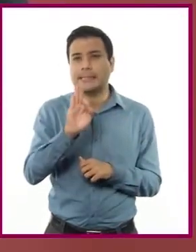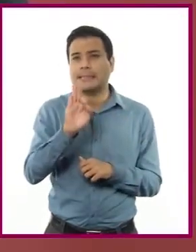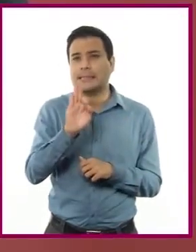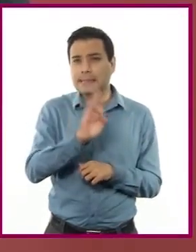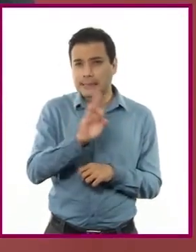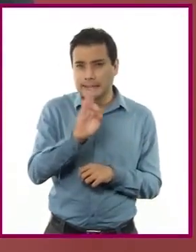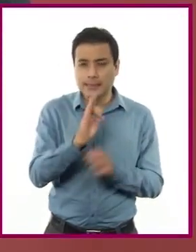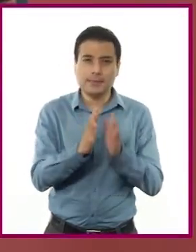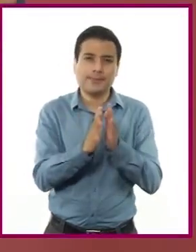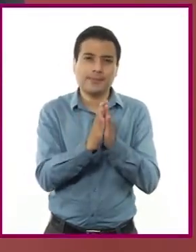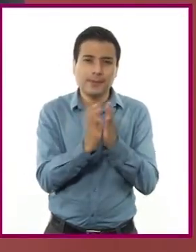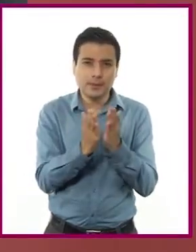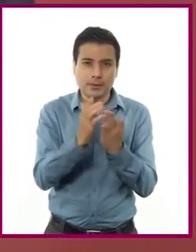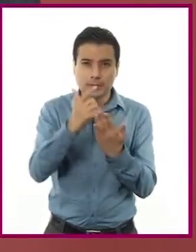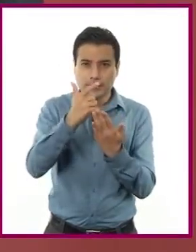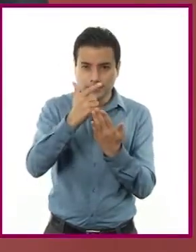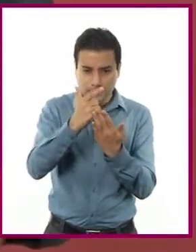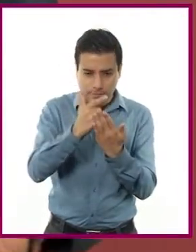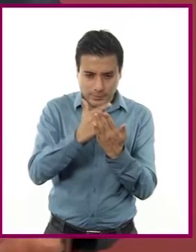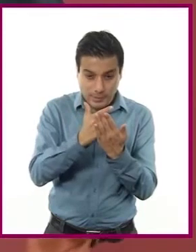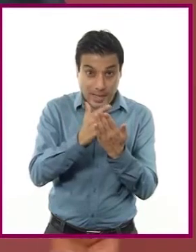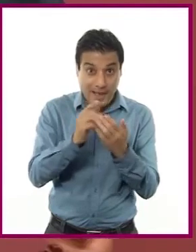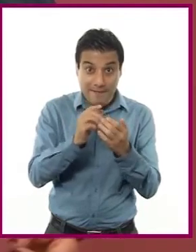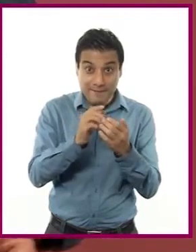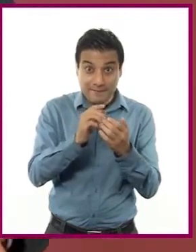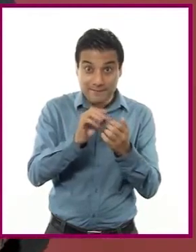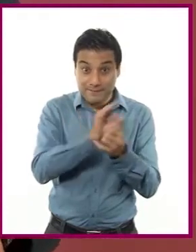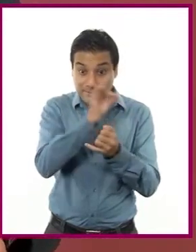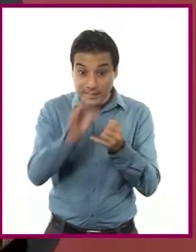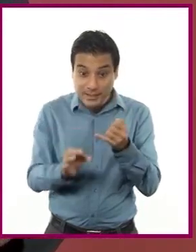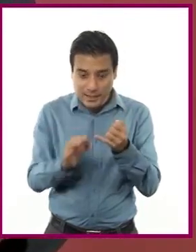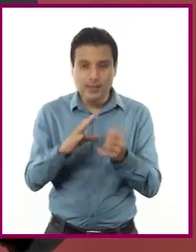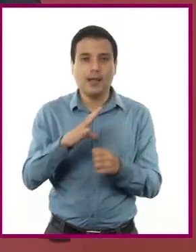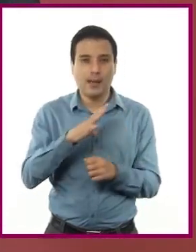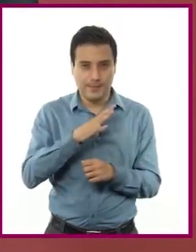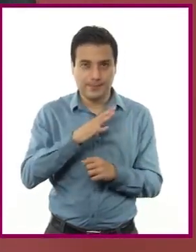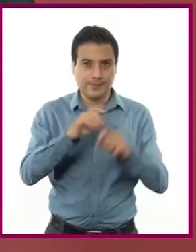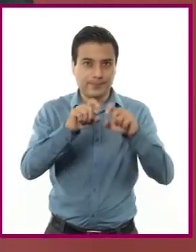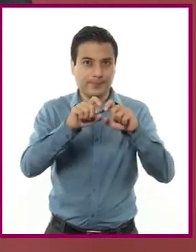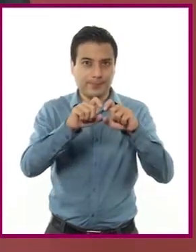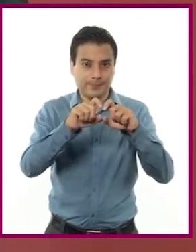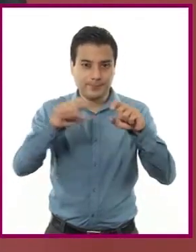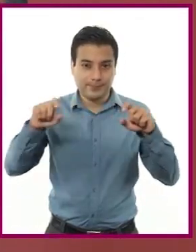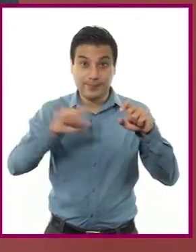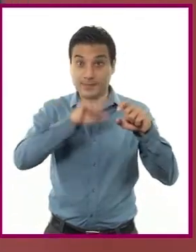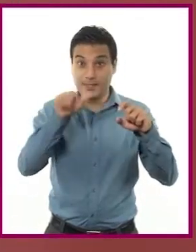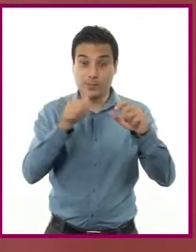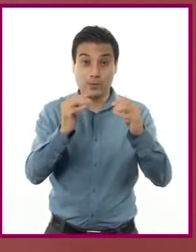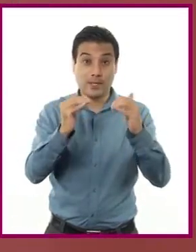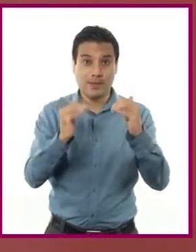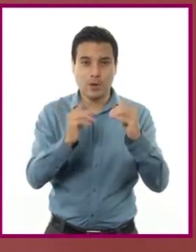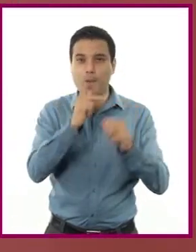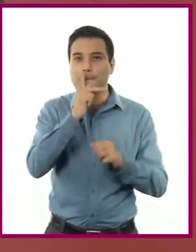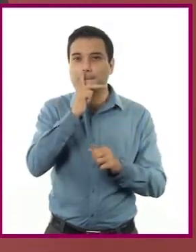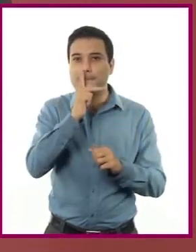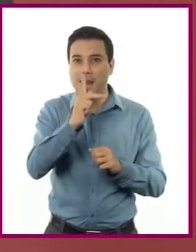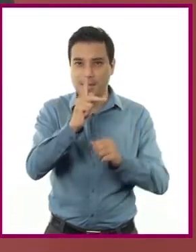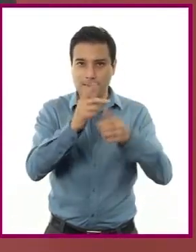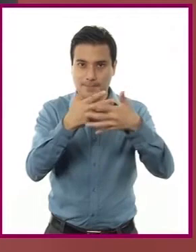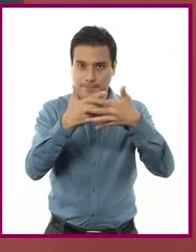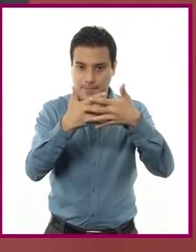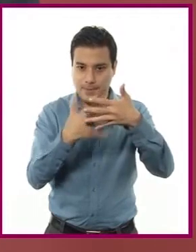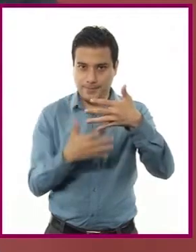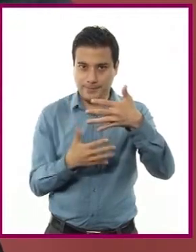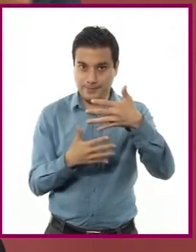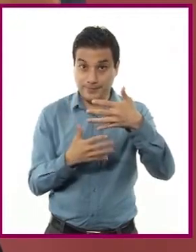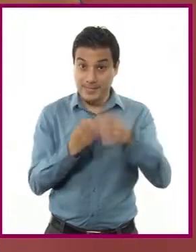un texto, encabezando una larga lista de palabras. ¿No es verdad? En esta sesión